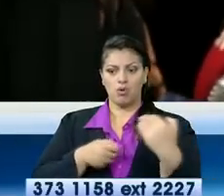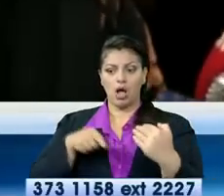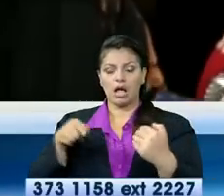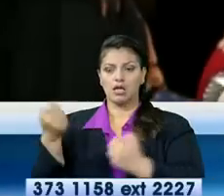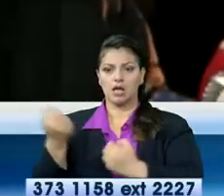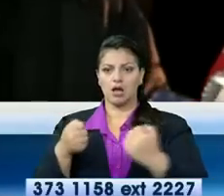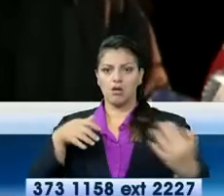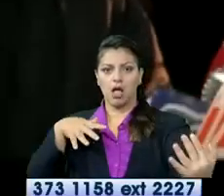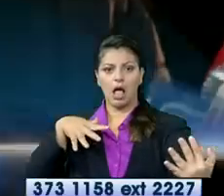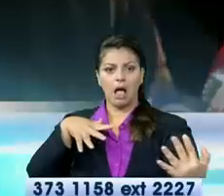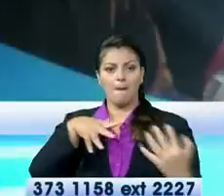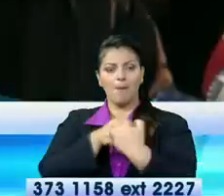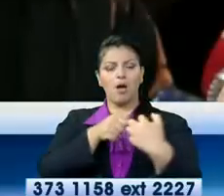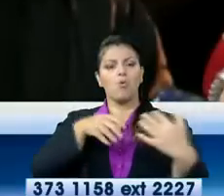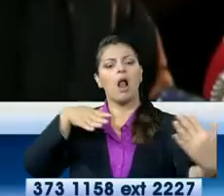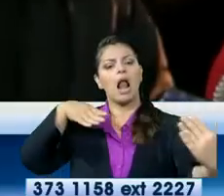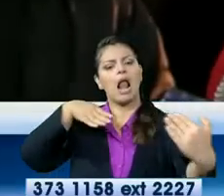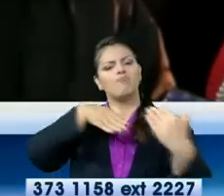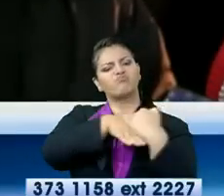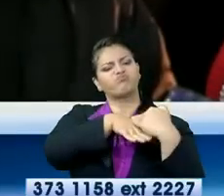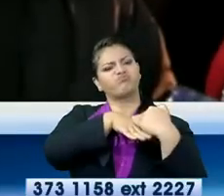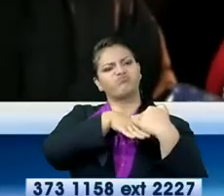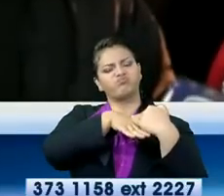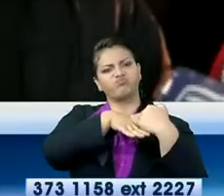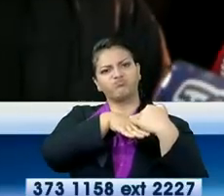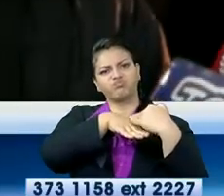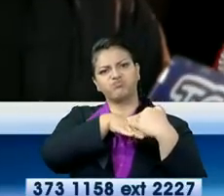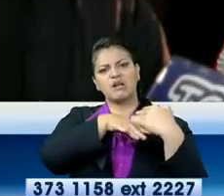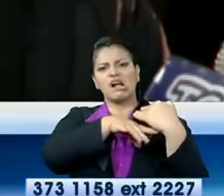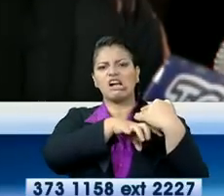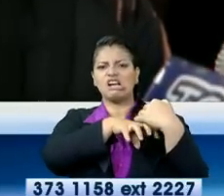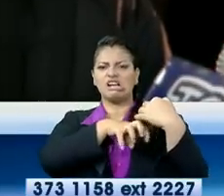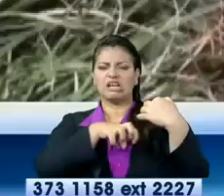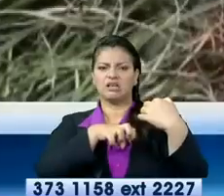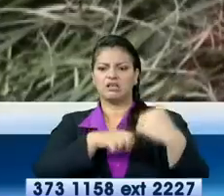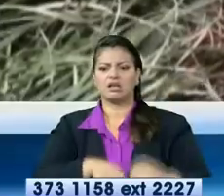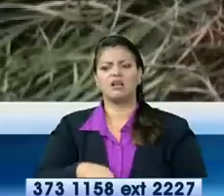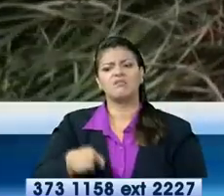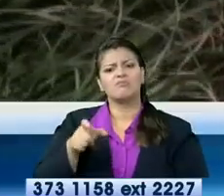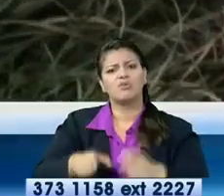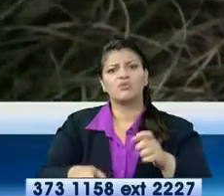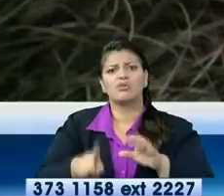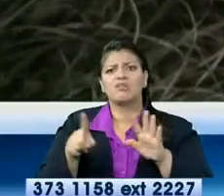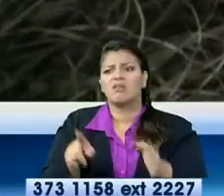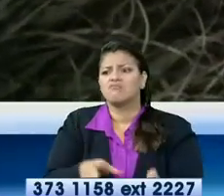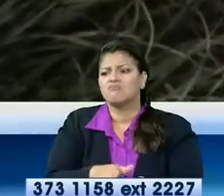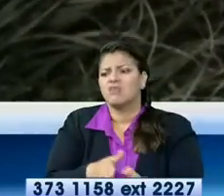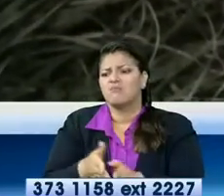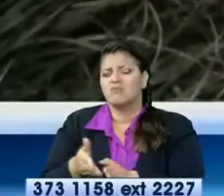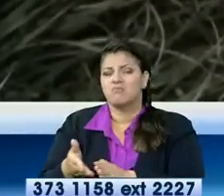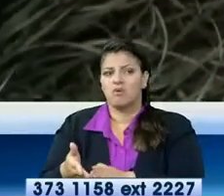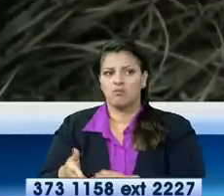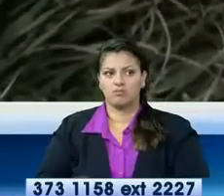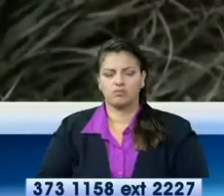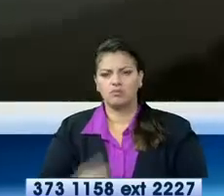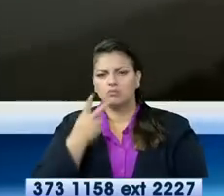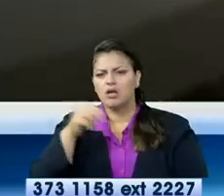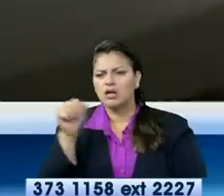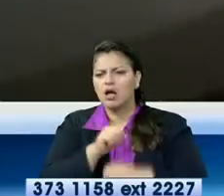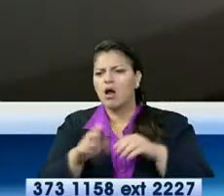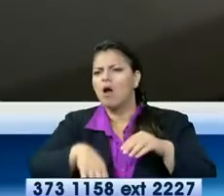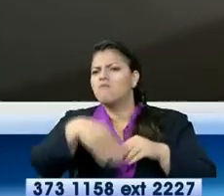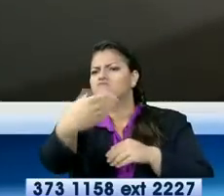automóvil, del cual han fallecido todos los ocupantes del mismo. 2 de los cadáveres yacían junto al automóvil.